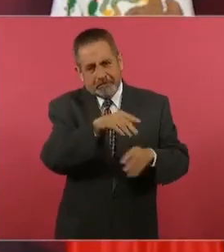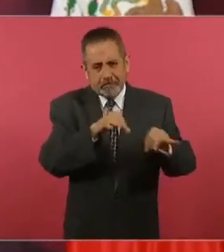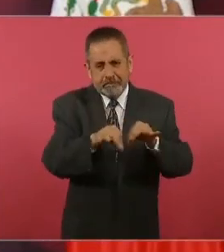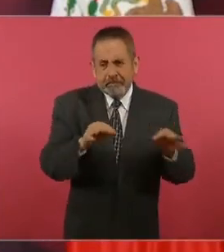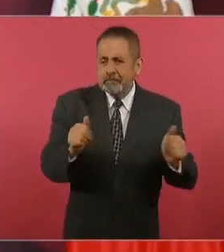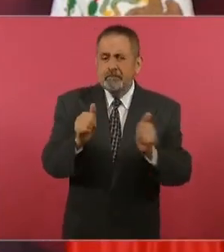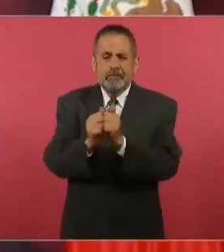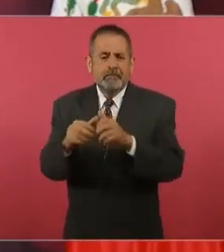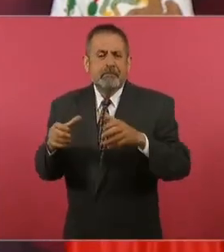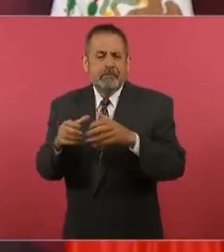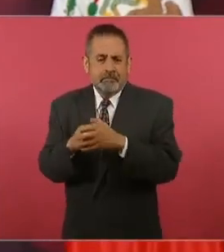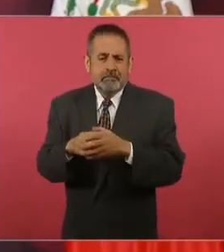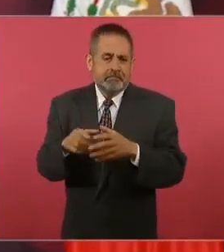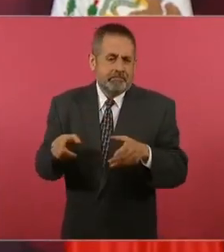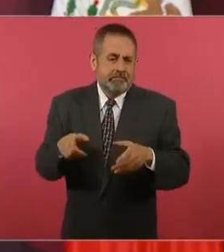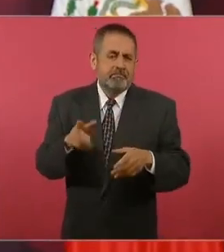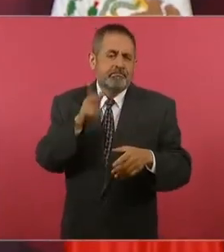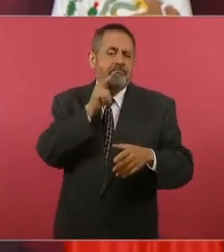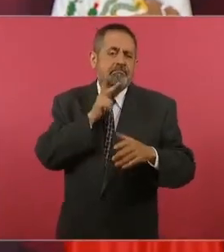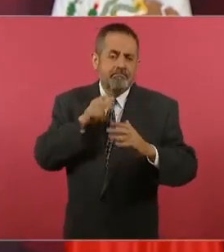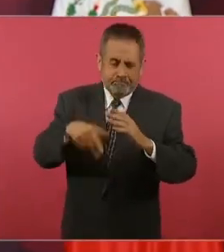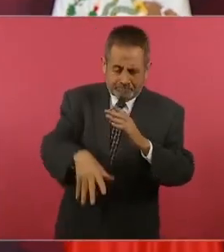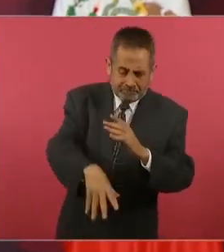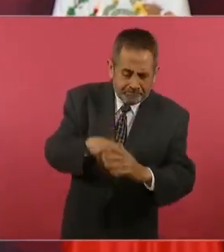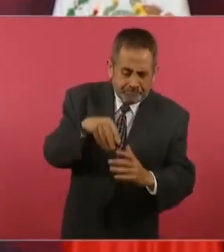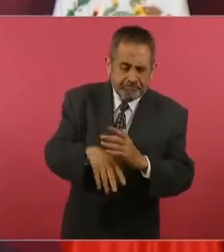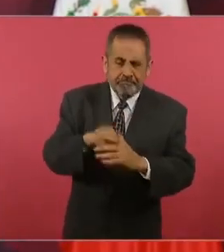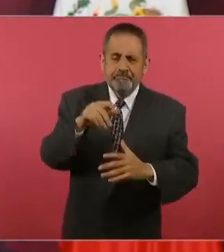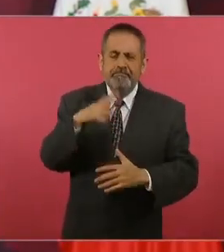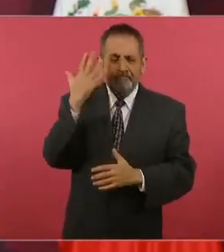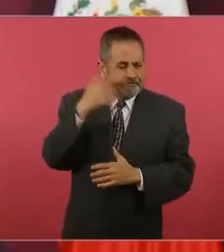trabajando en la industria petrolera